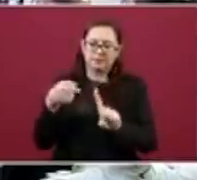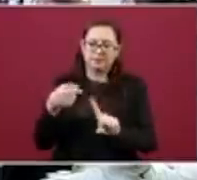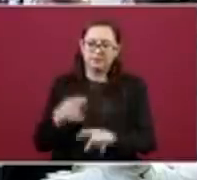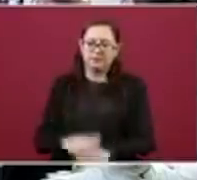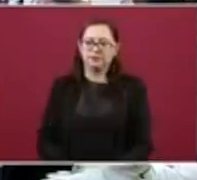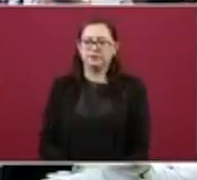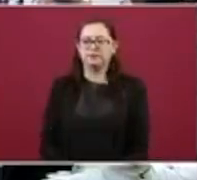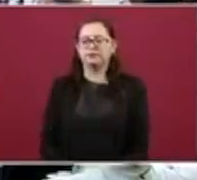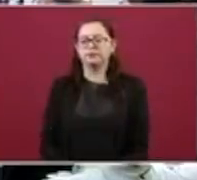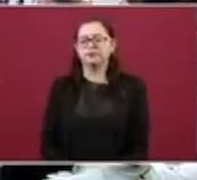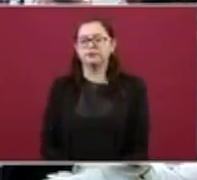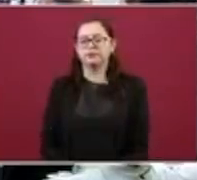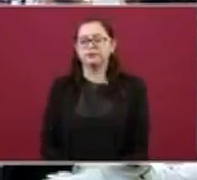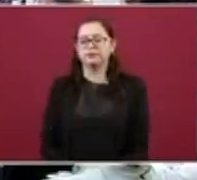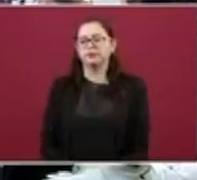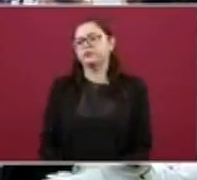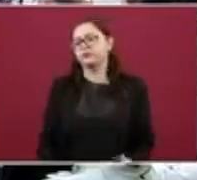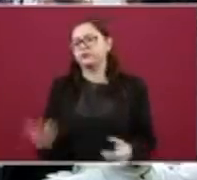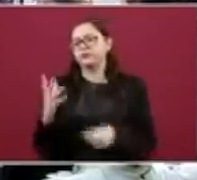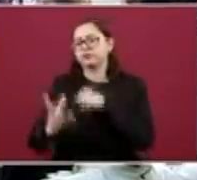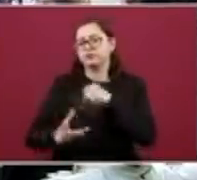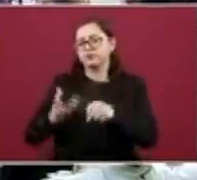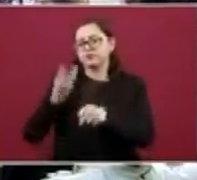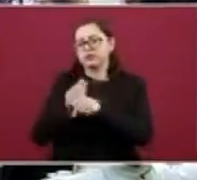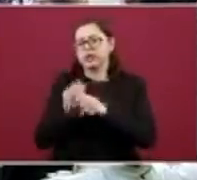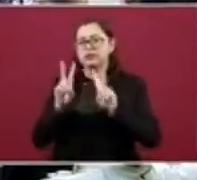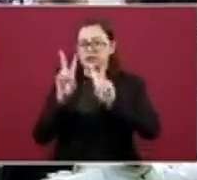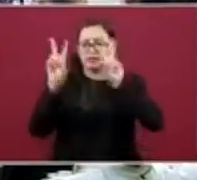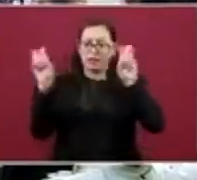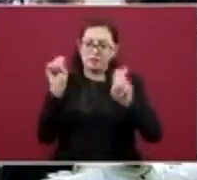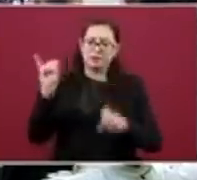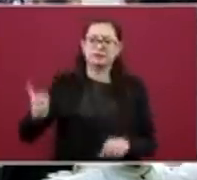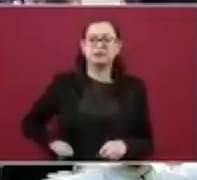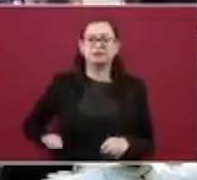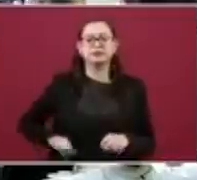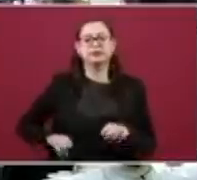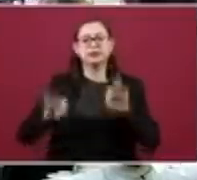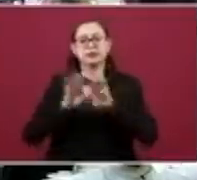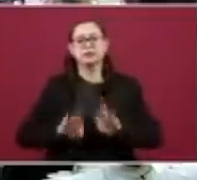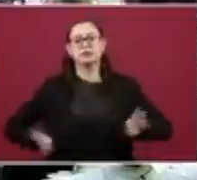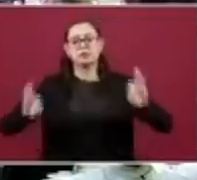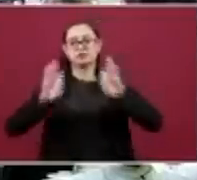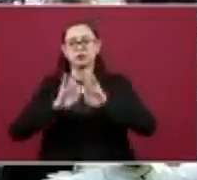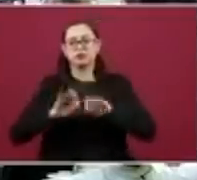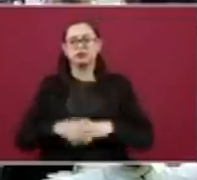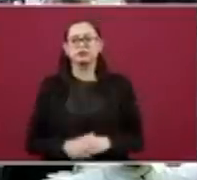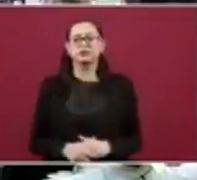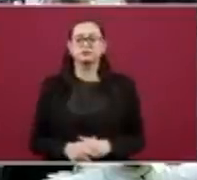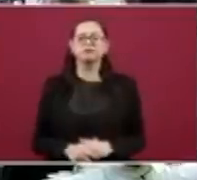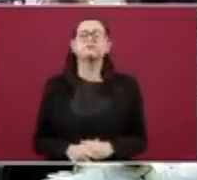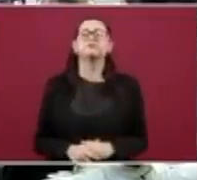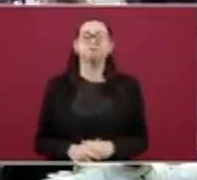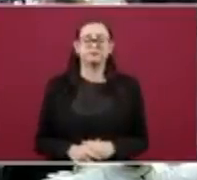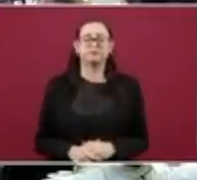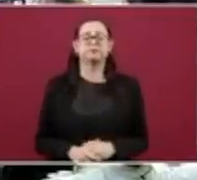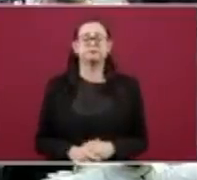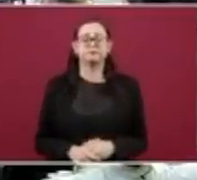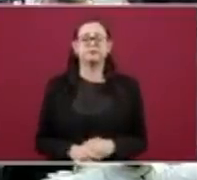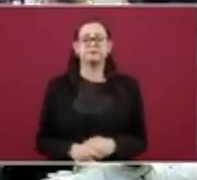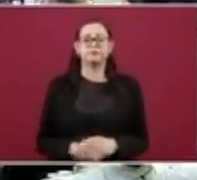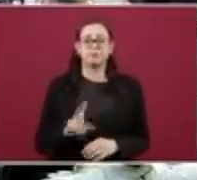Yo les agrego sobre esto, que es un tema interesante, muy importante. En efecto, hay